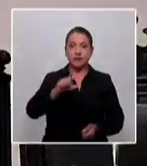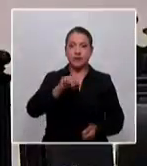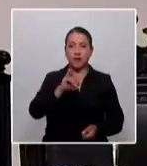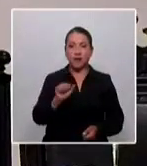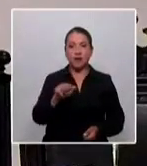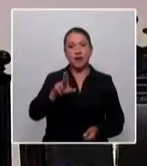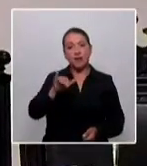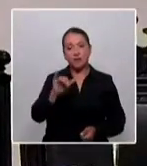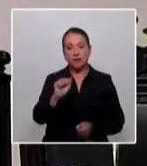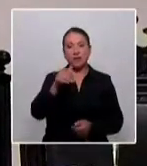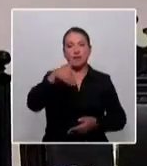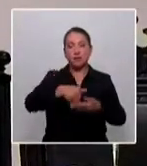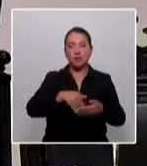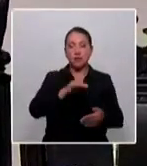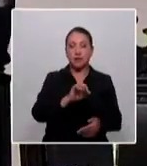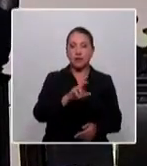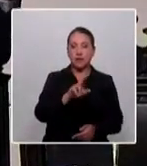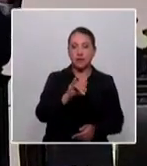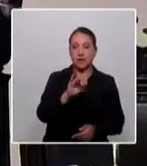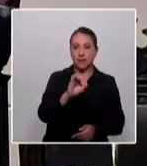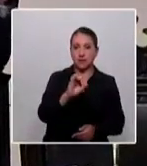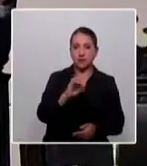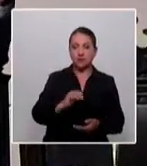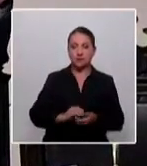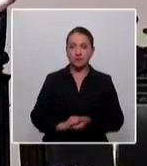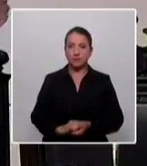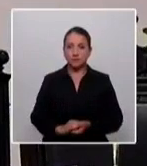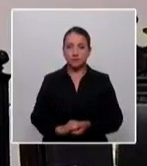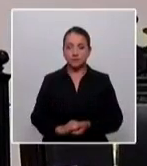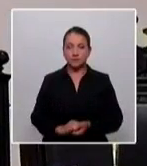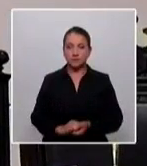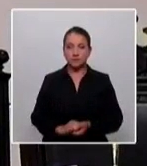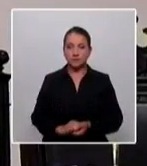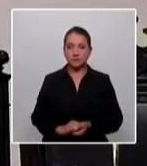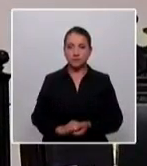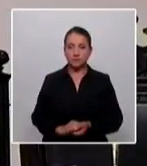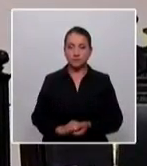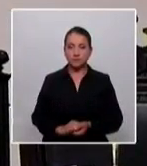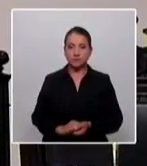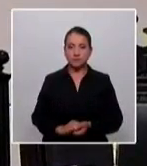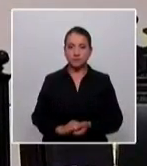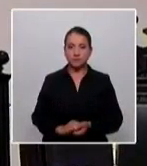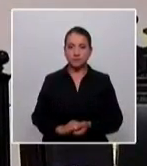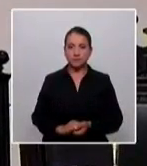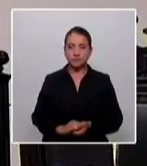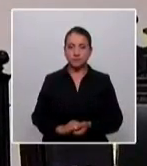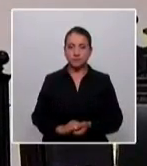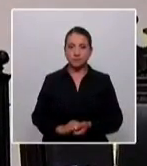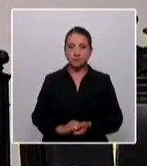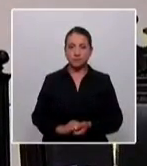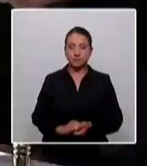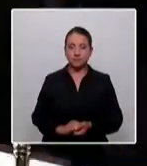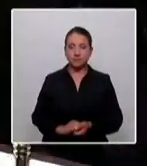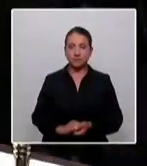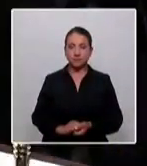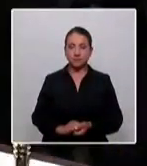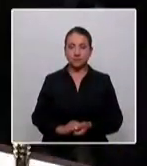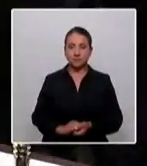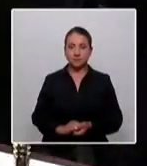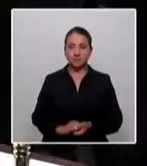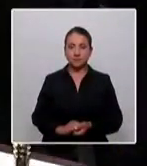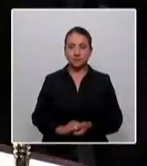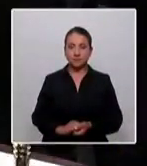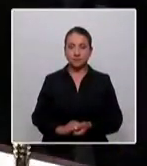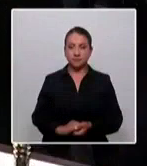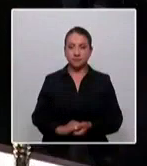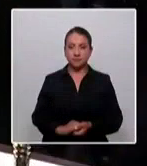si se contaba su cargo como concejal, podía tener alguna denuncia a la Contraloría. Esto fue alguna especie de quiebre